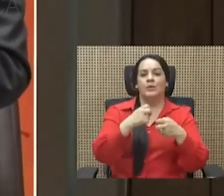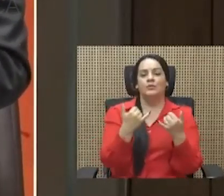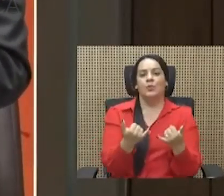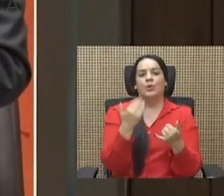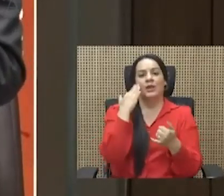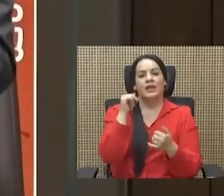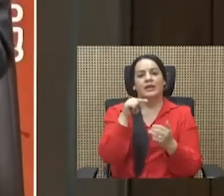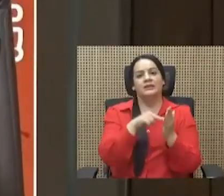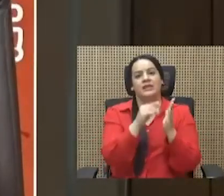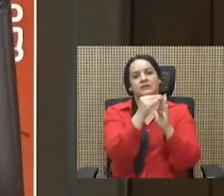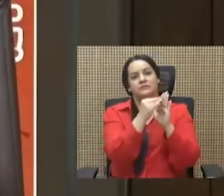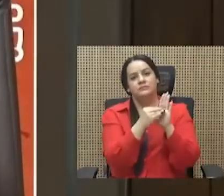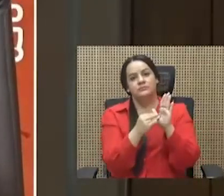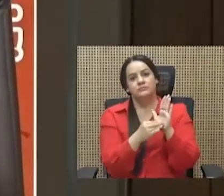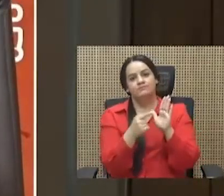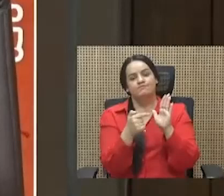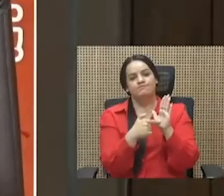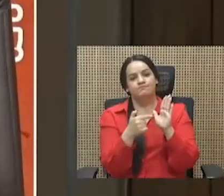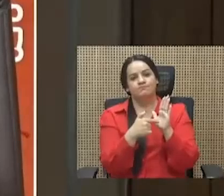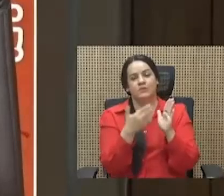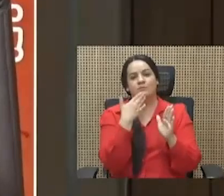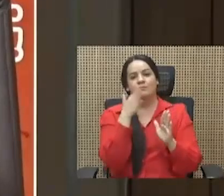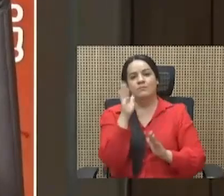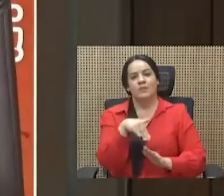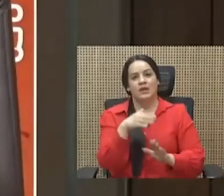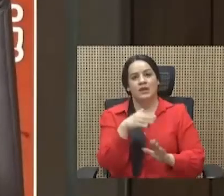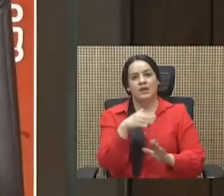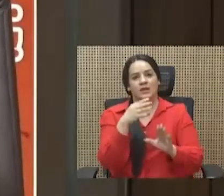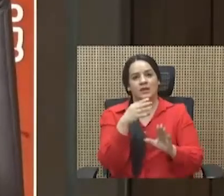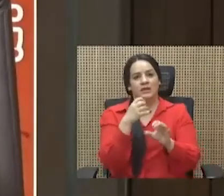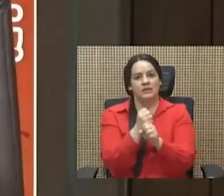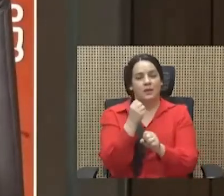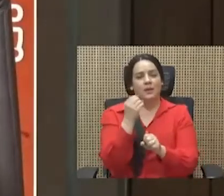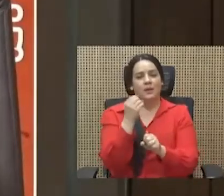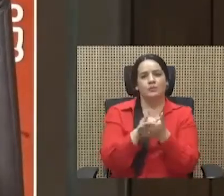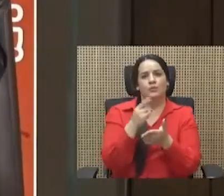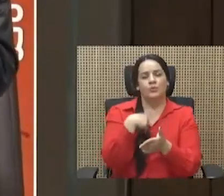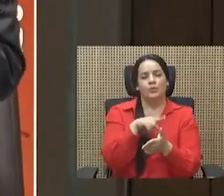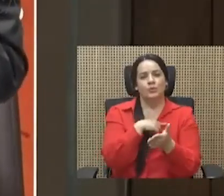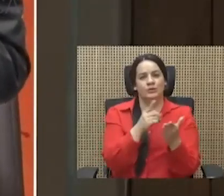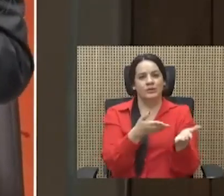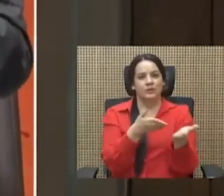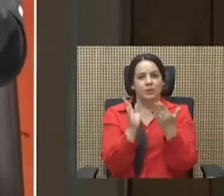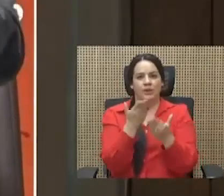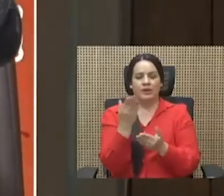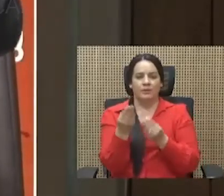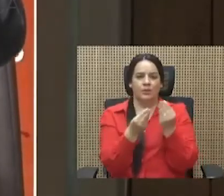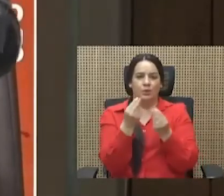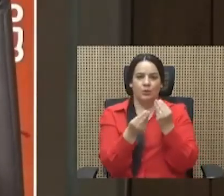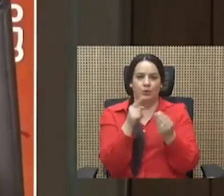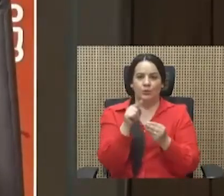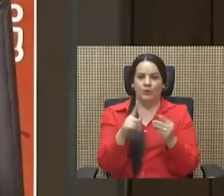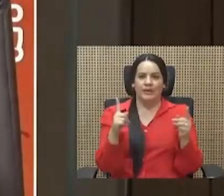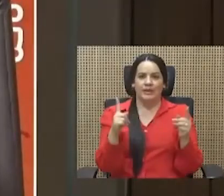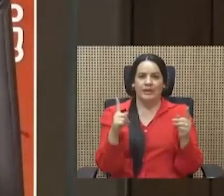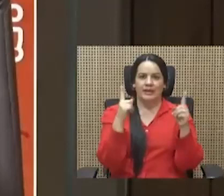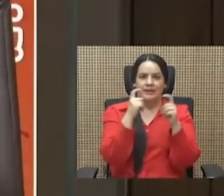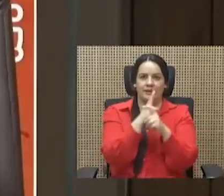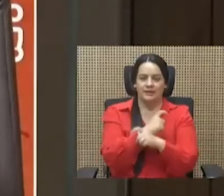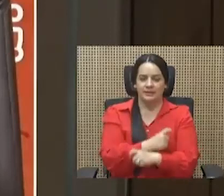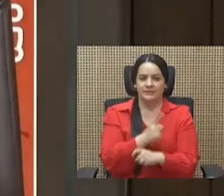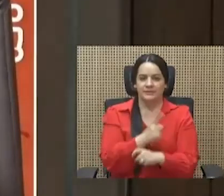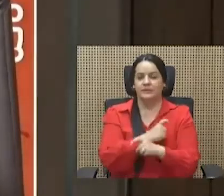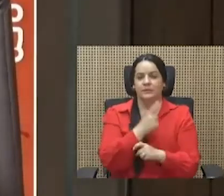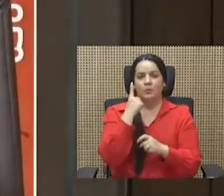diseñadas. Y entonces eso nos llevó a que, producto de la crisis por el COVID,